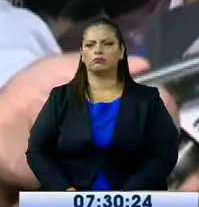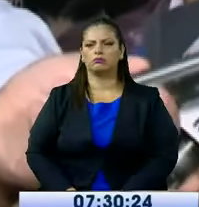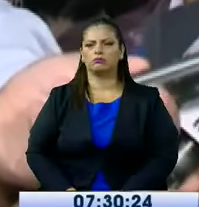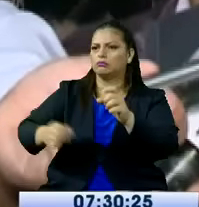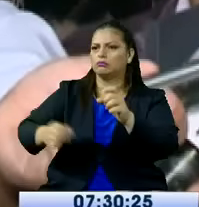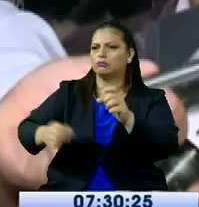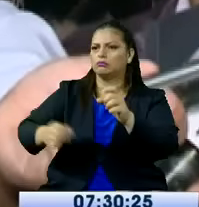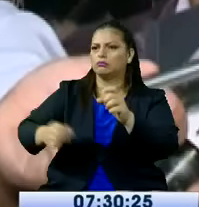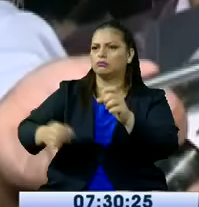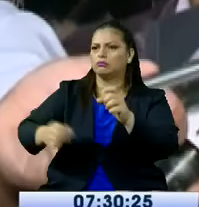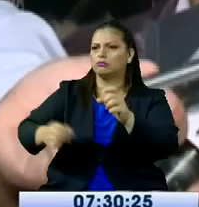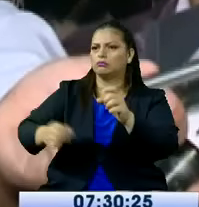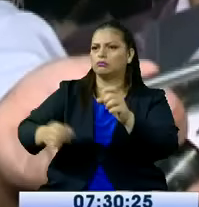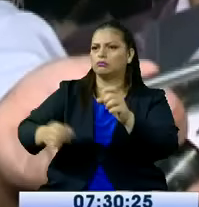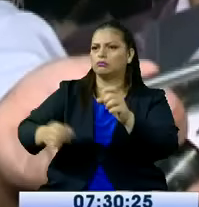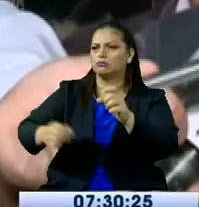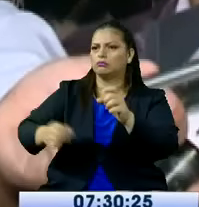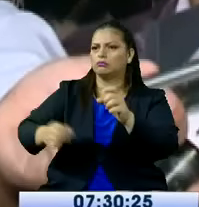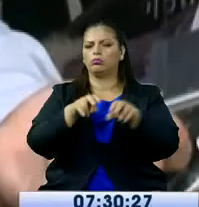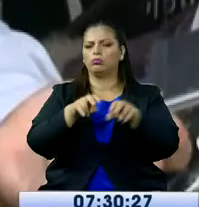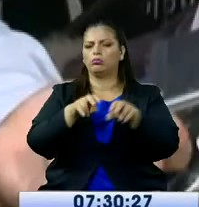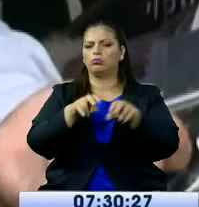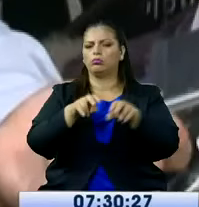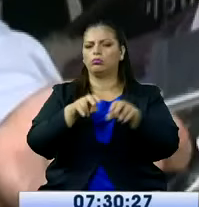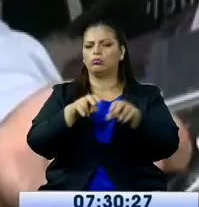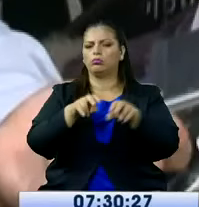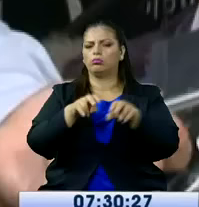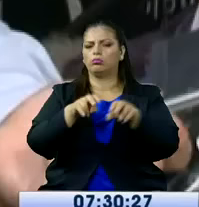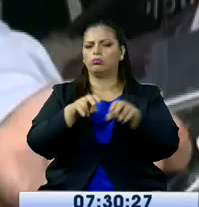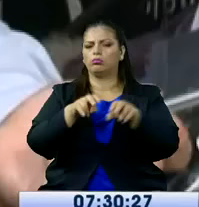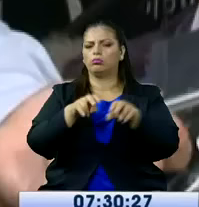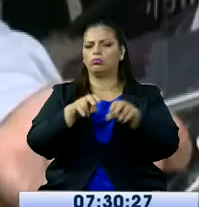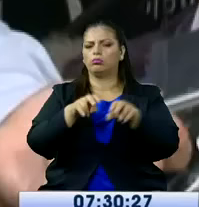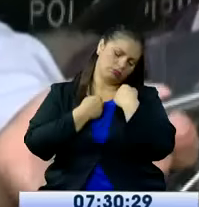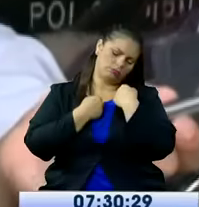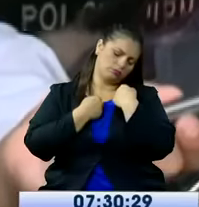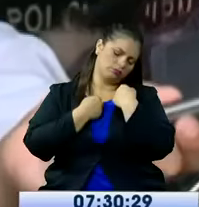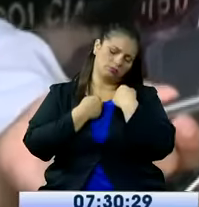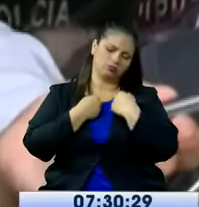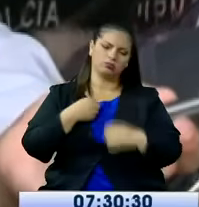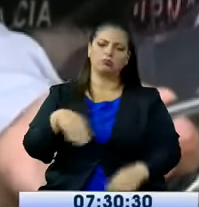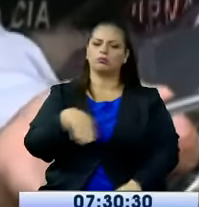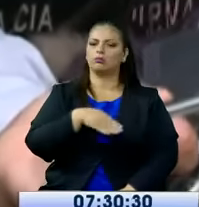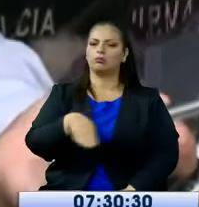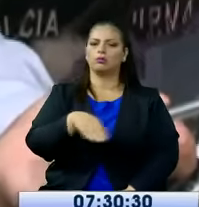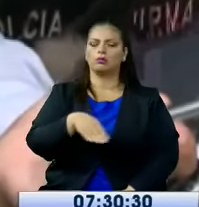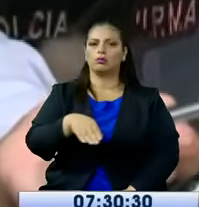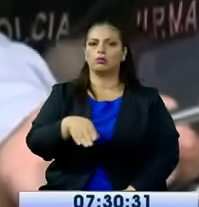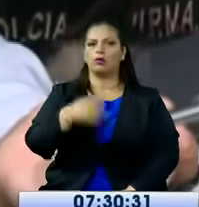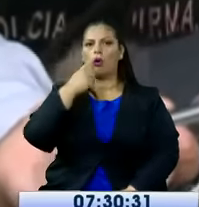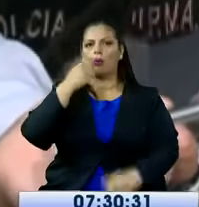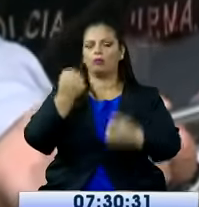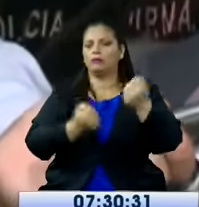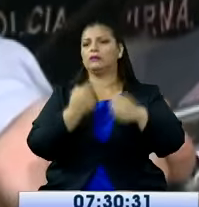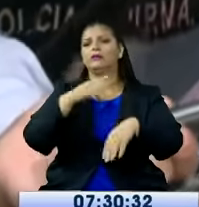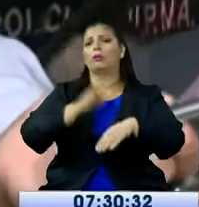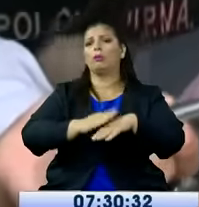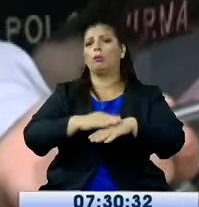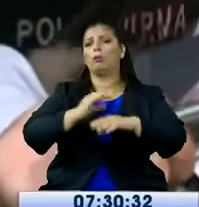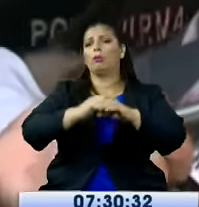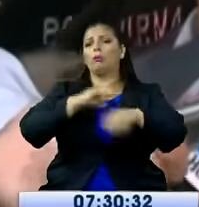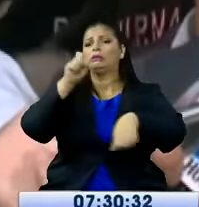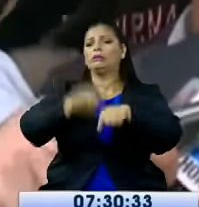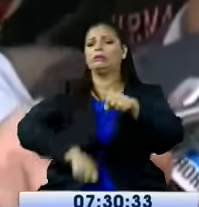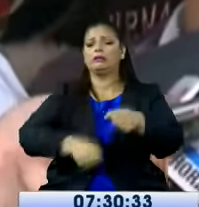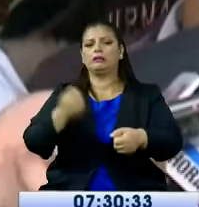venían dormidas y de pronto el conductor dijo que el bus sufrió un desperfecto, pero en todo caso, ¿quién tiene? La última palabra